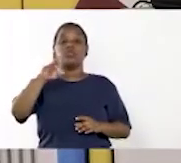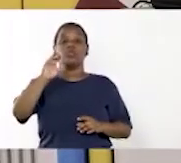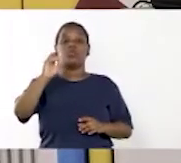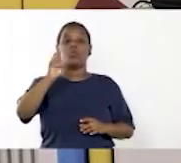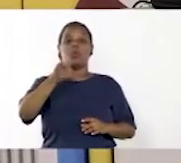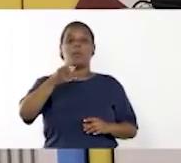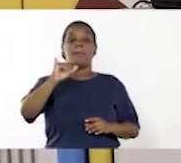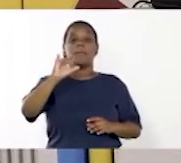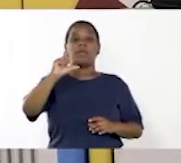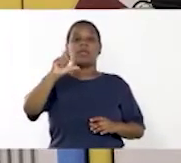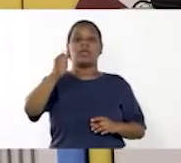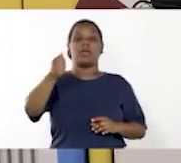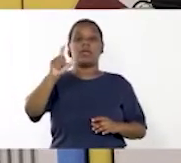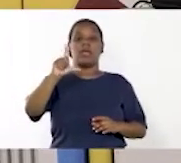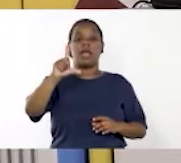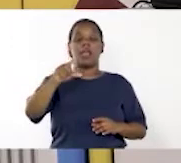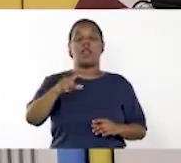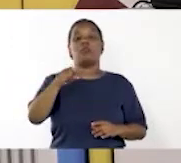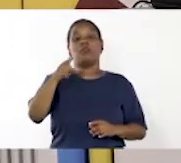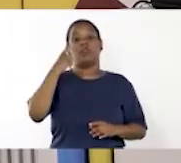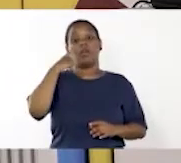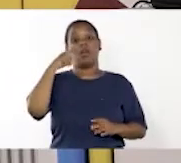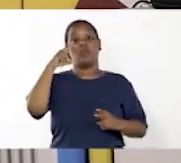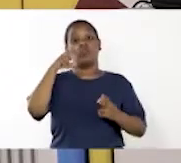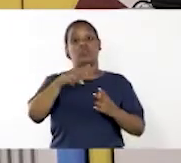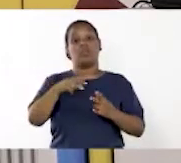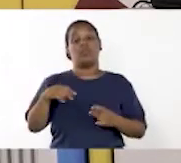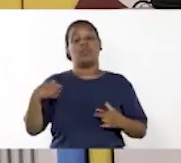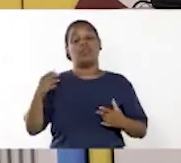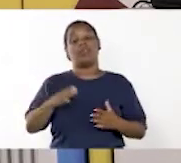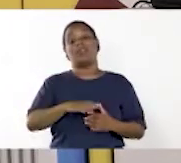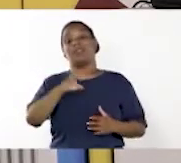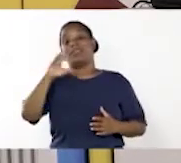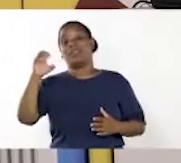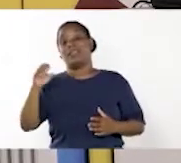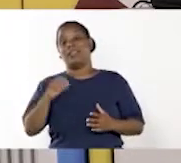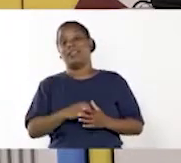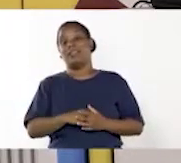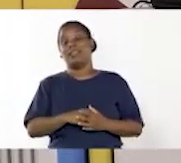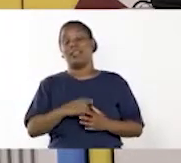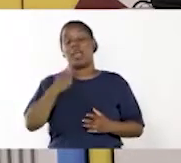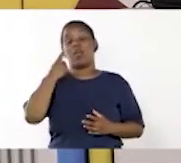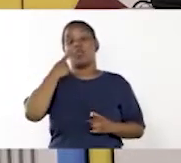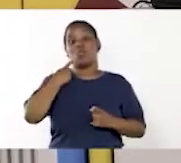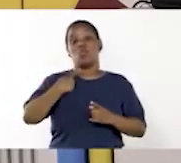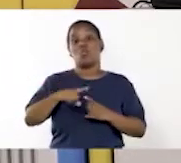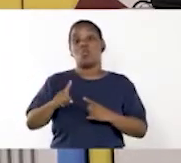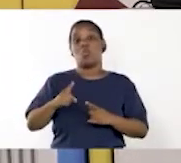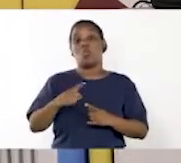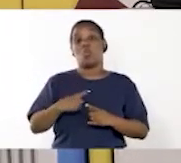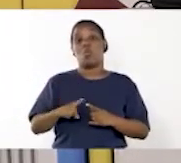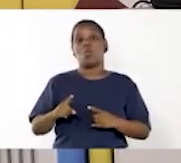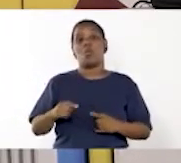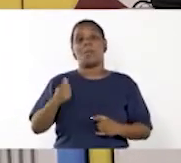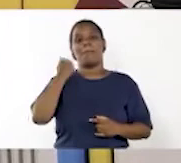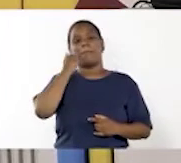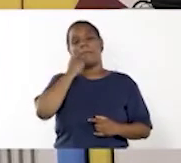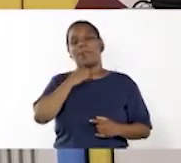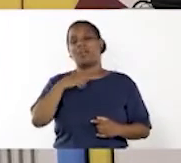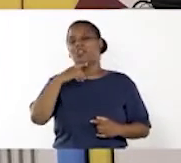van a observar que hacia el este hay un color un tanto